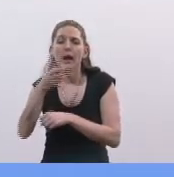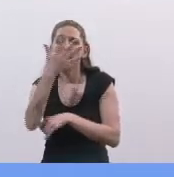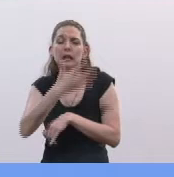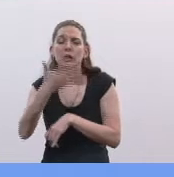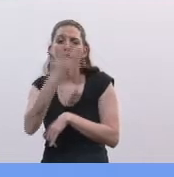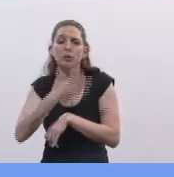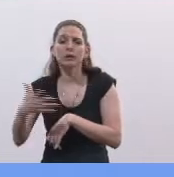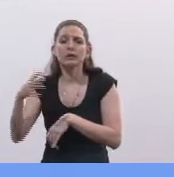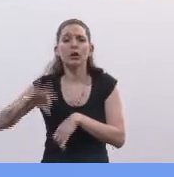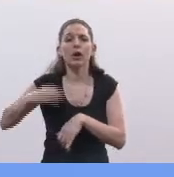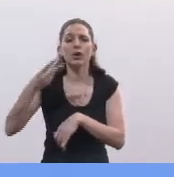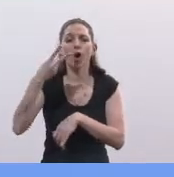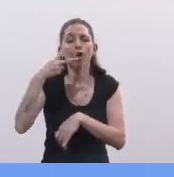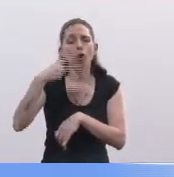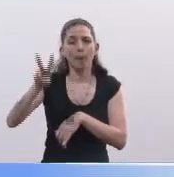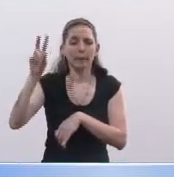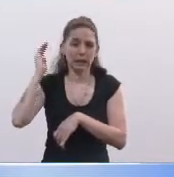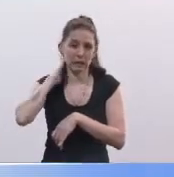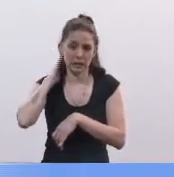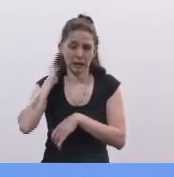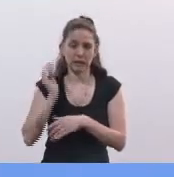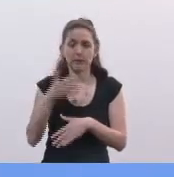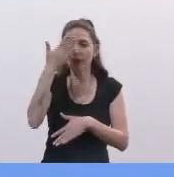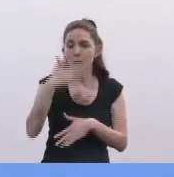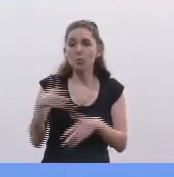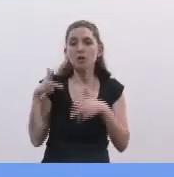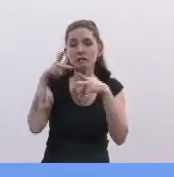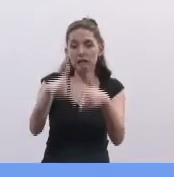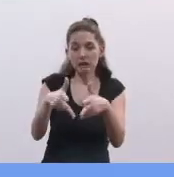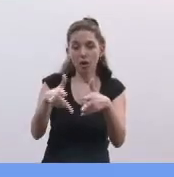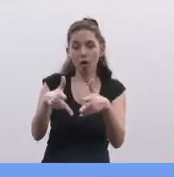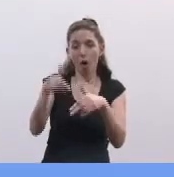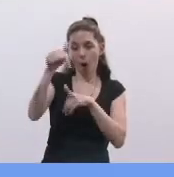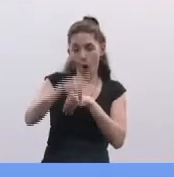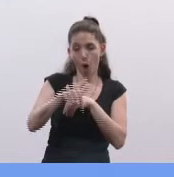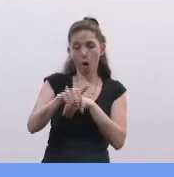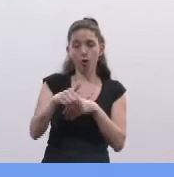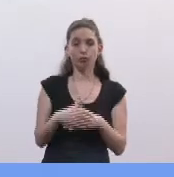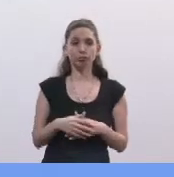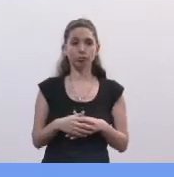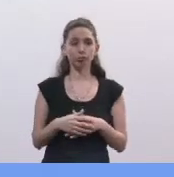año 2016. Después se habló hoy